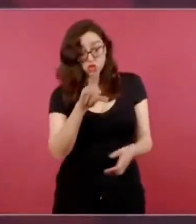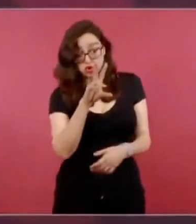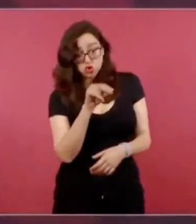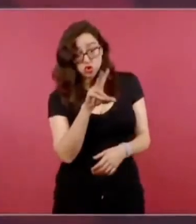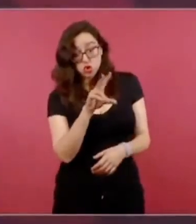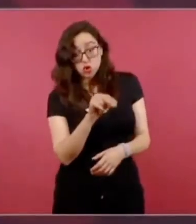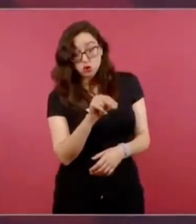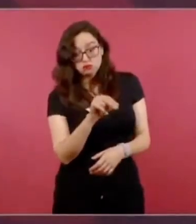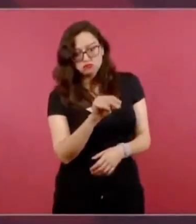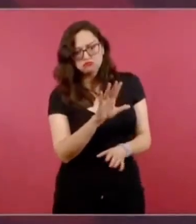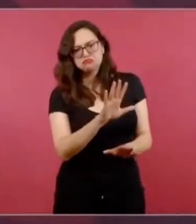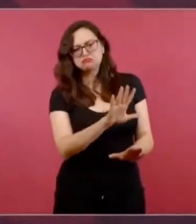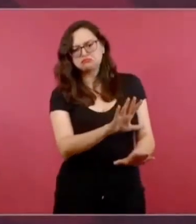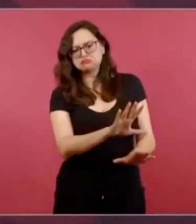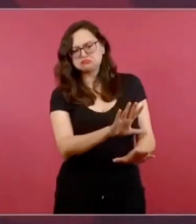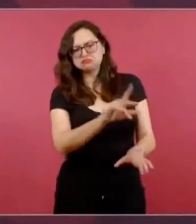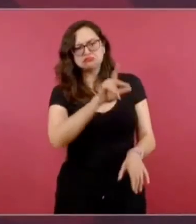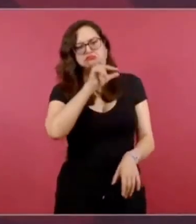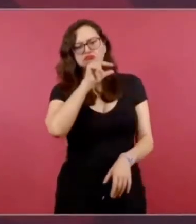no te preocupes.